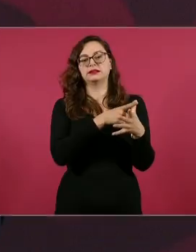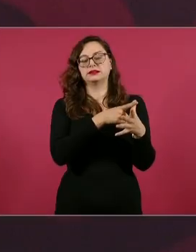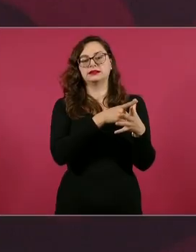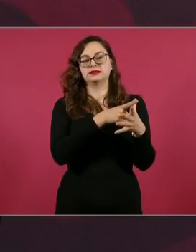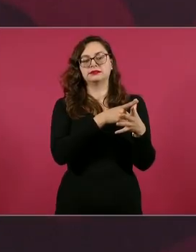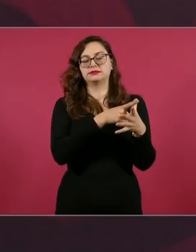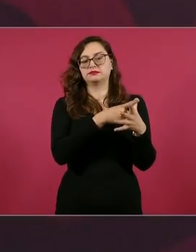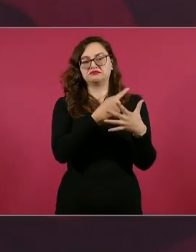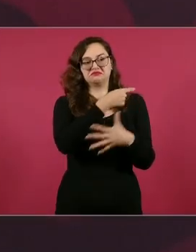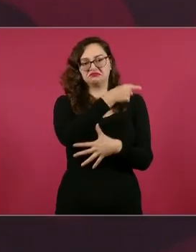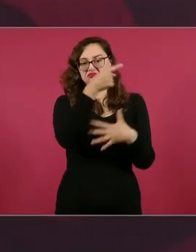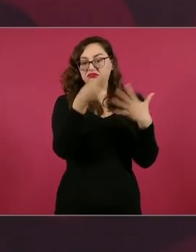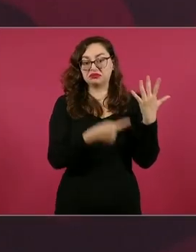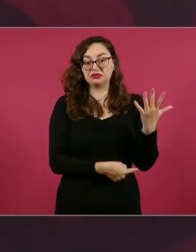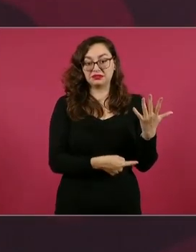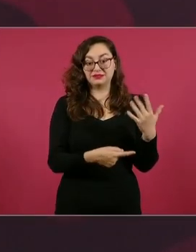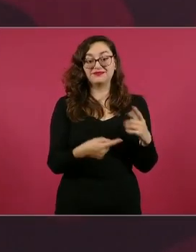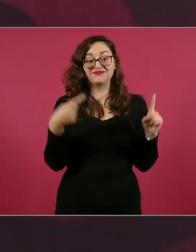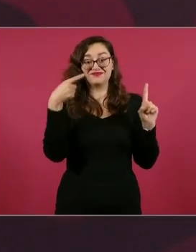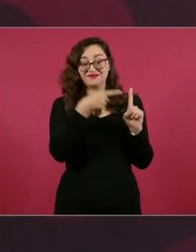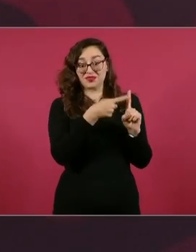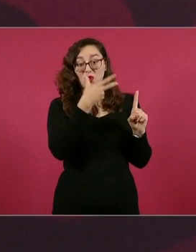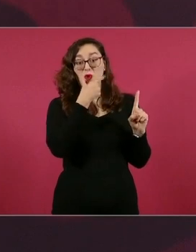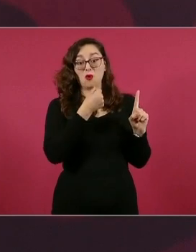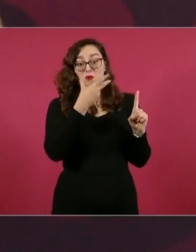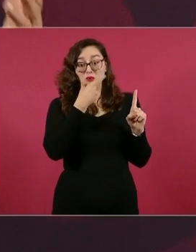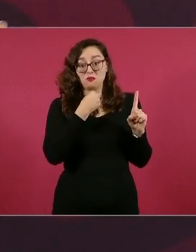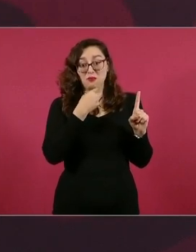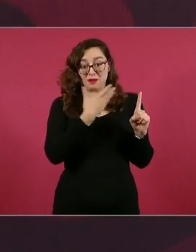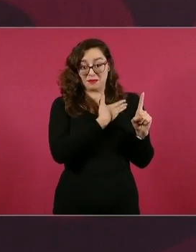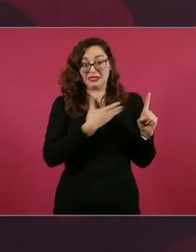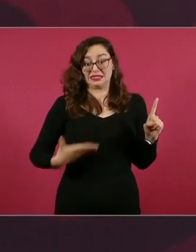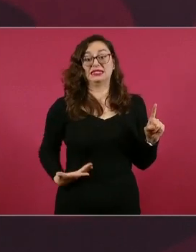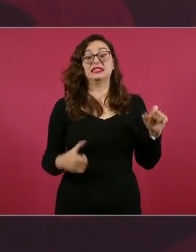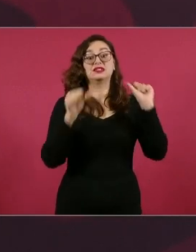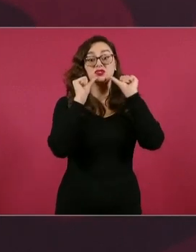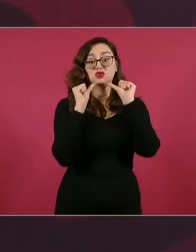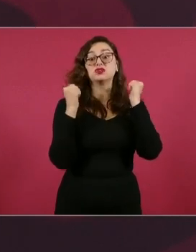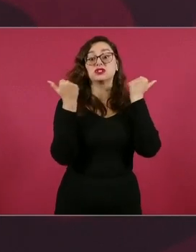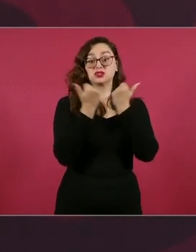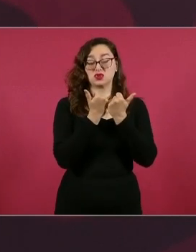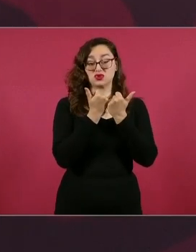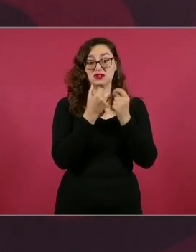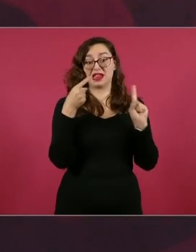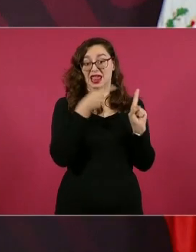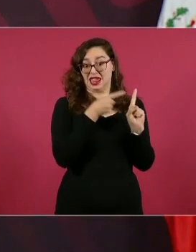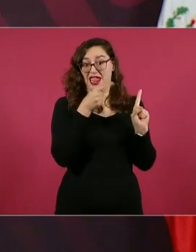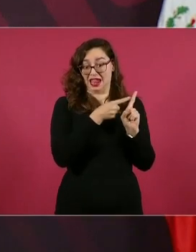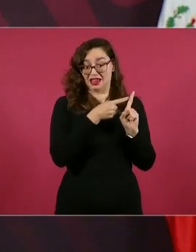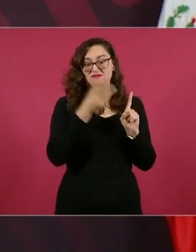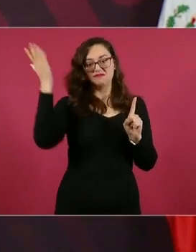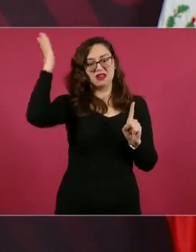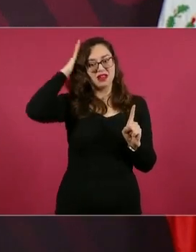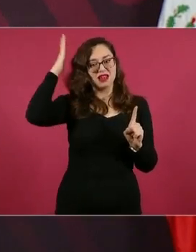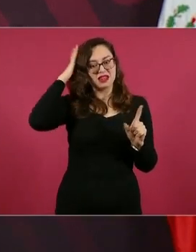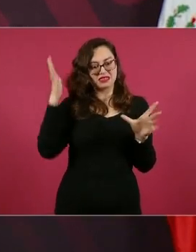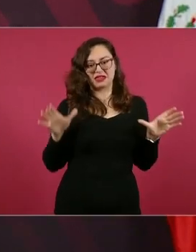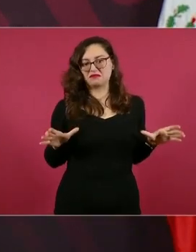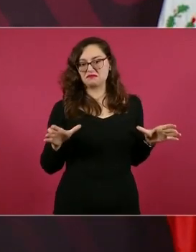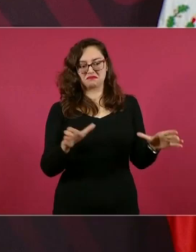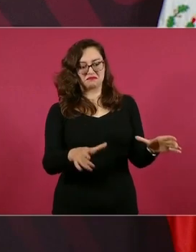cañeda él es el dirigente del todo el bloque